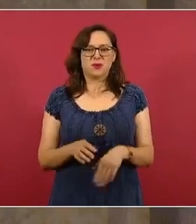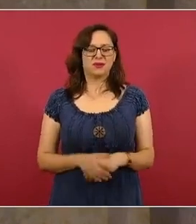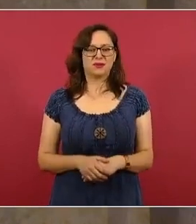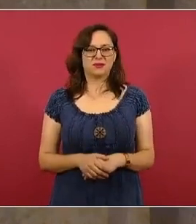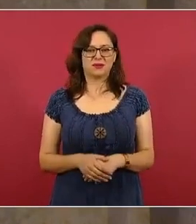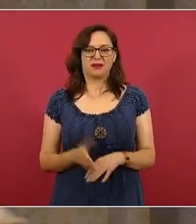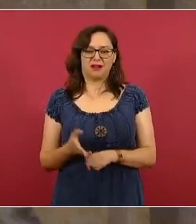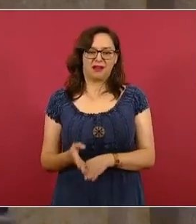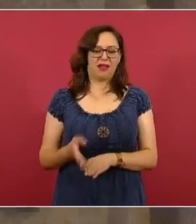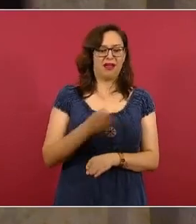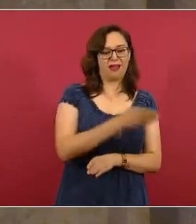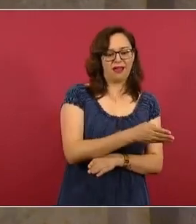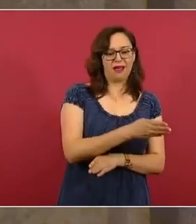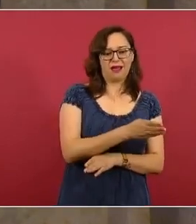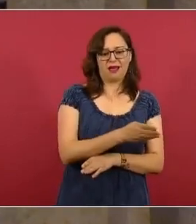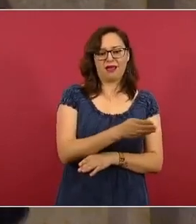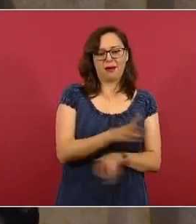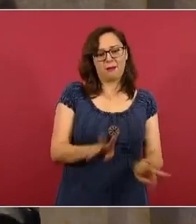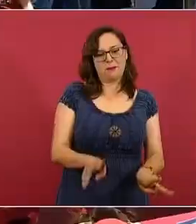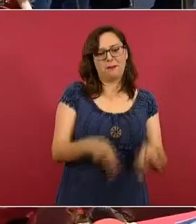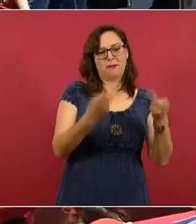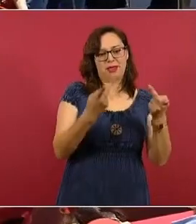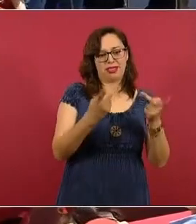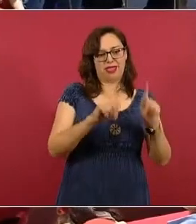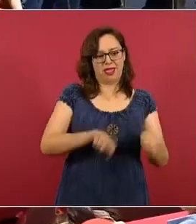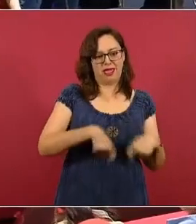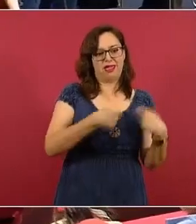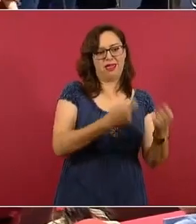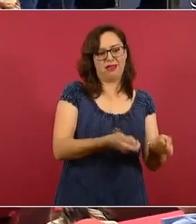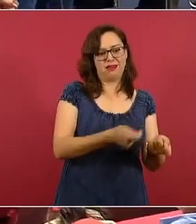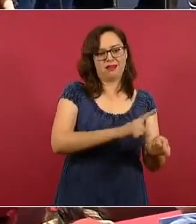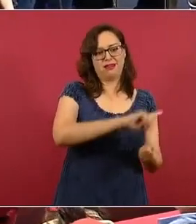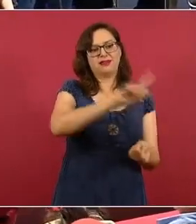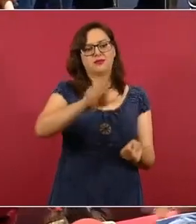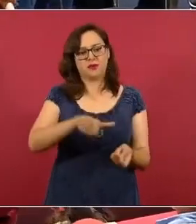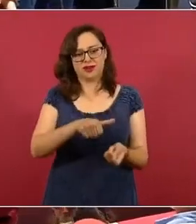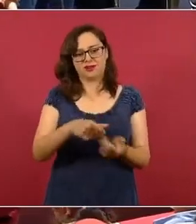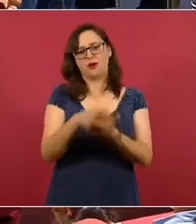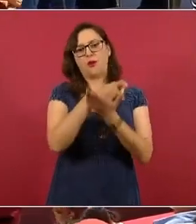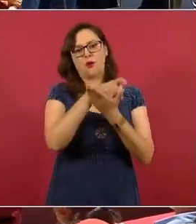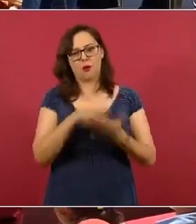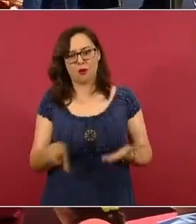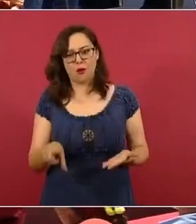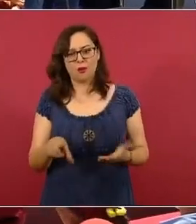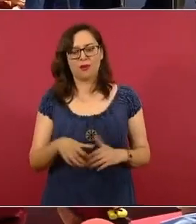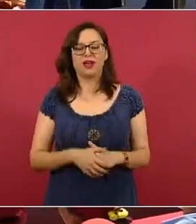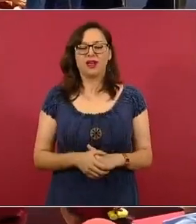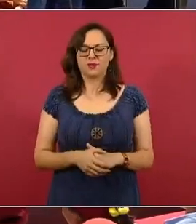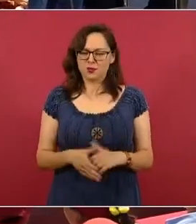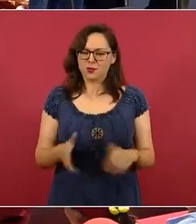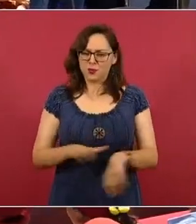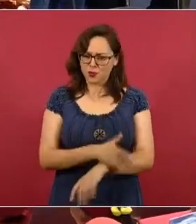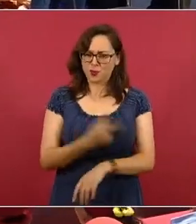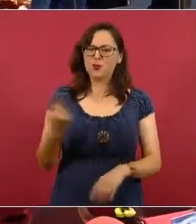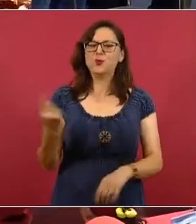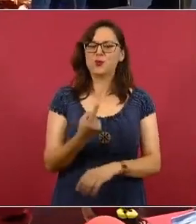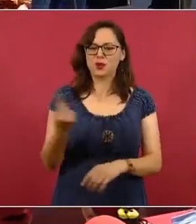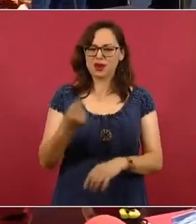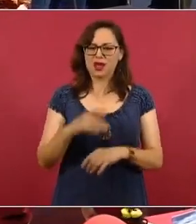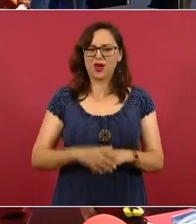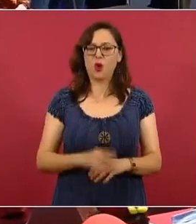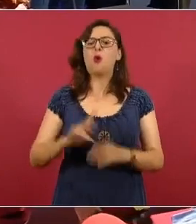privatizan y luego estatizan. Pero claro, ¿por qué estatizaron? ¿Por